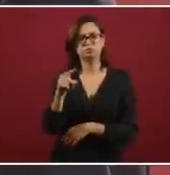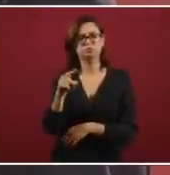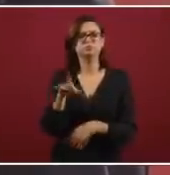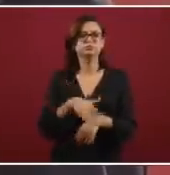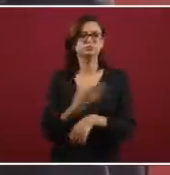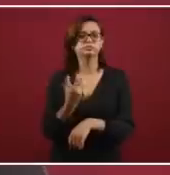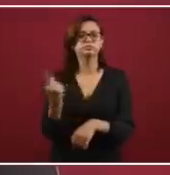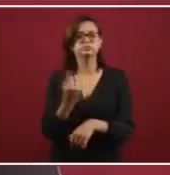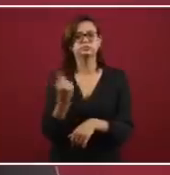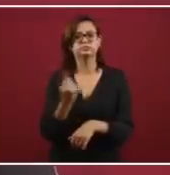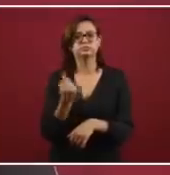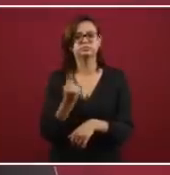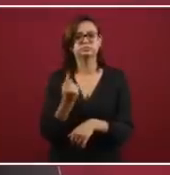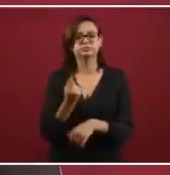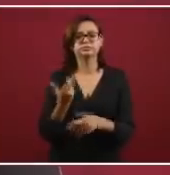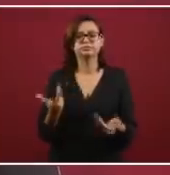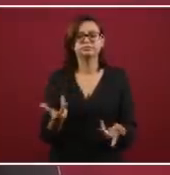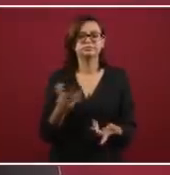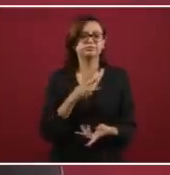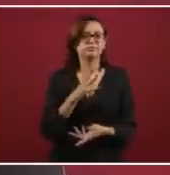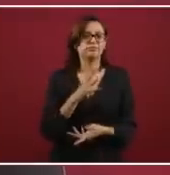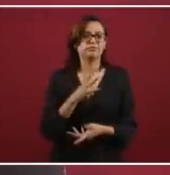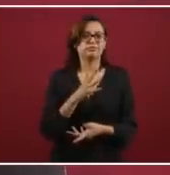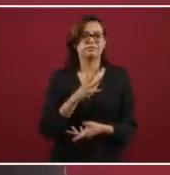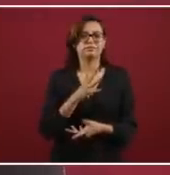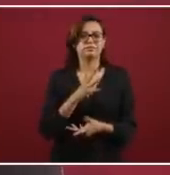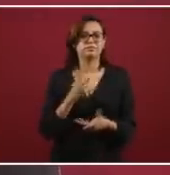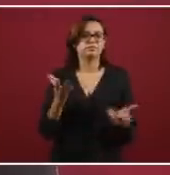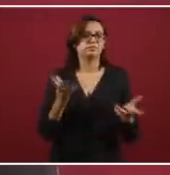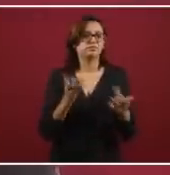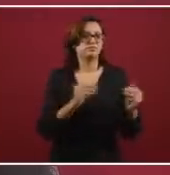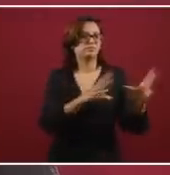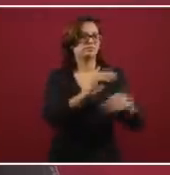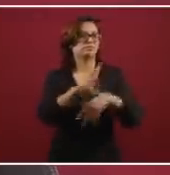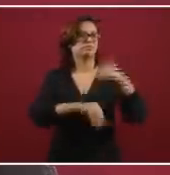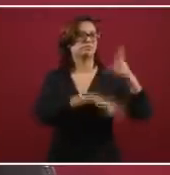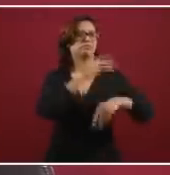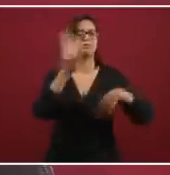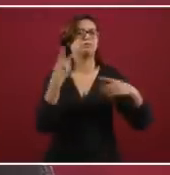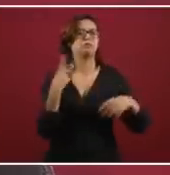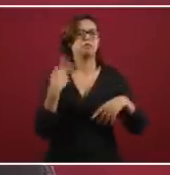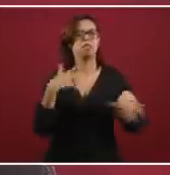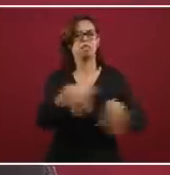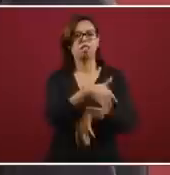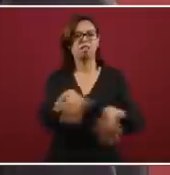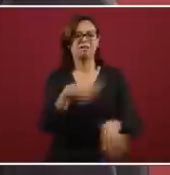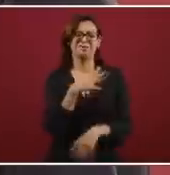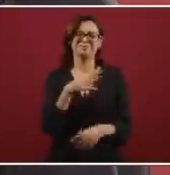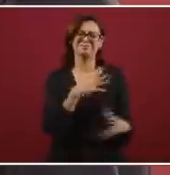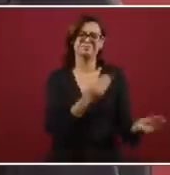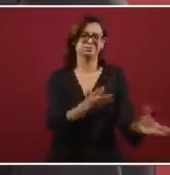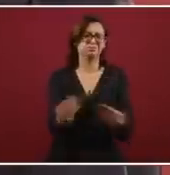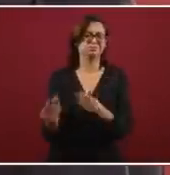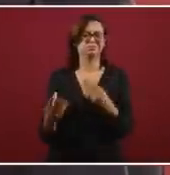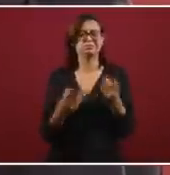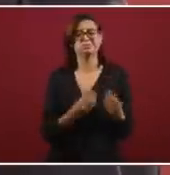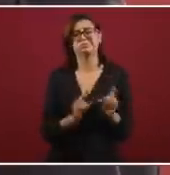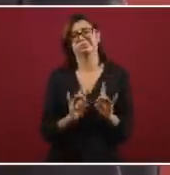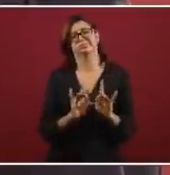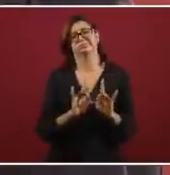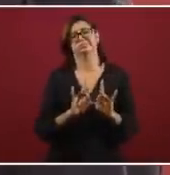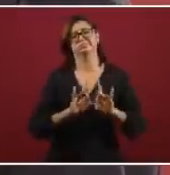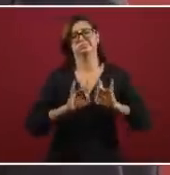porque hay mucha politiquería en todos estos casos, por